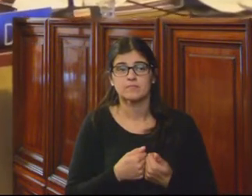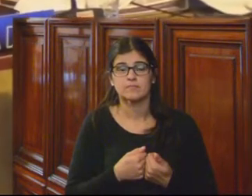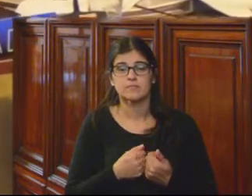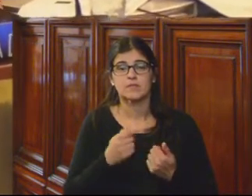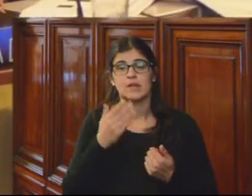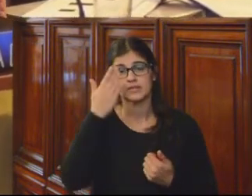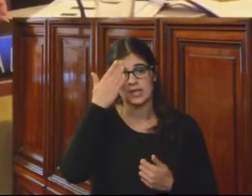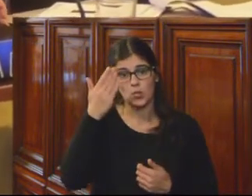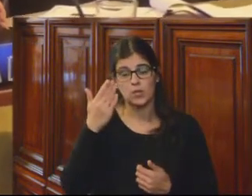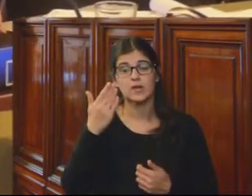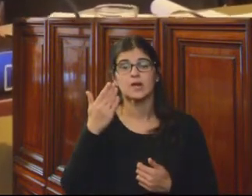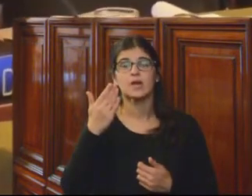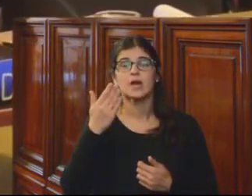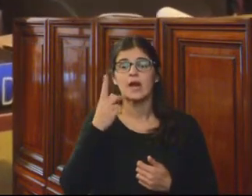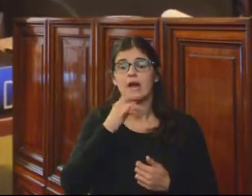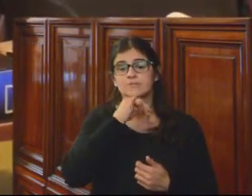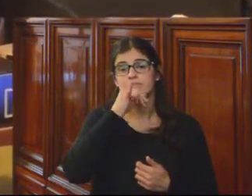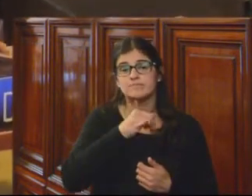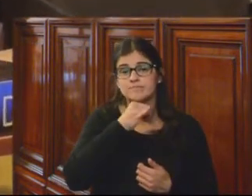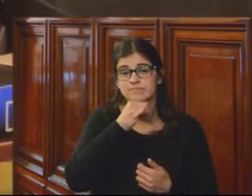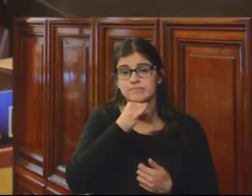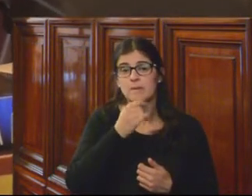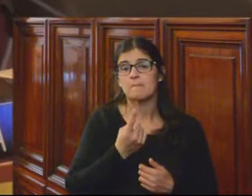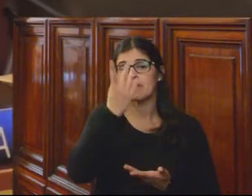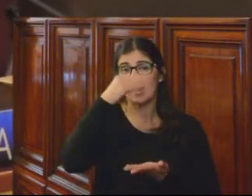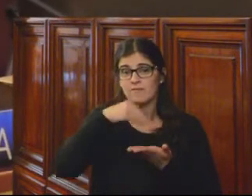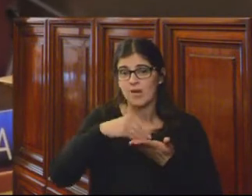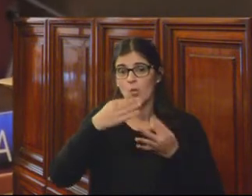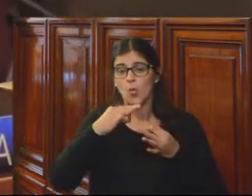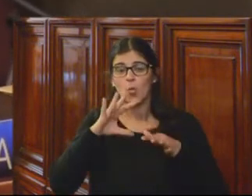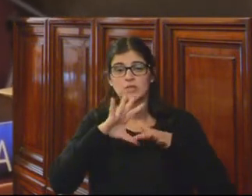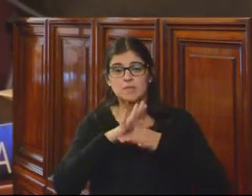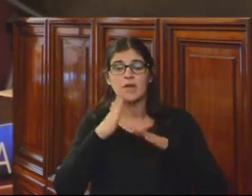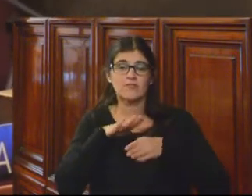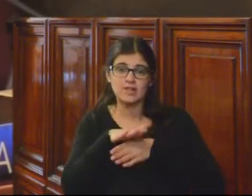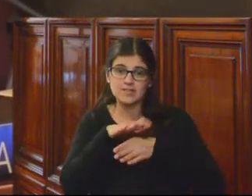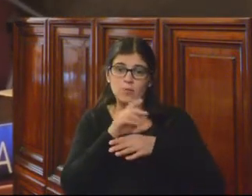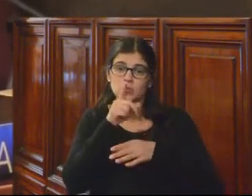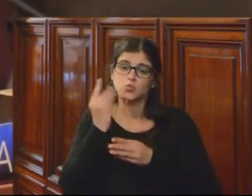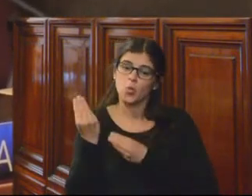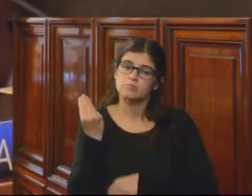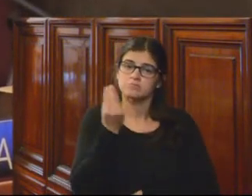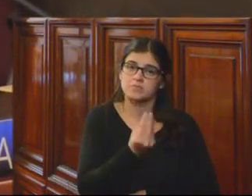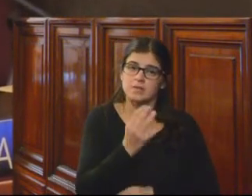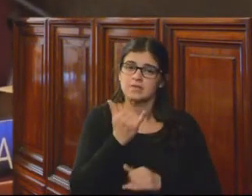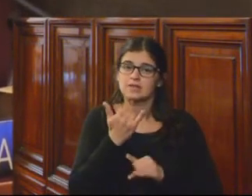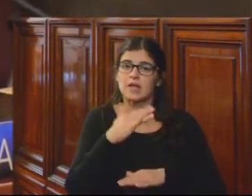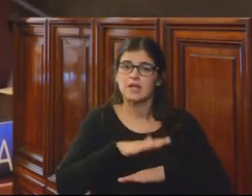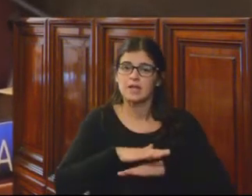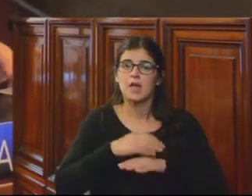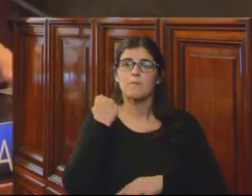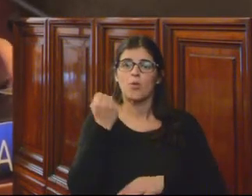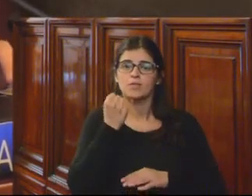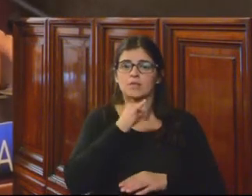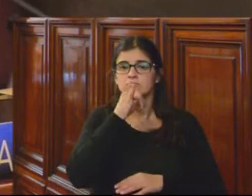saludar a la relatora. Primera vez que coincidimos en un espacio como este, felicitarla por su designación al frente de esta importante relatoría